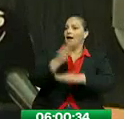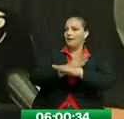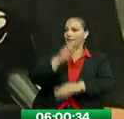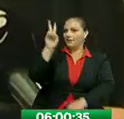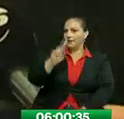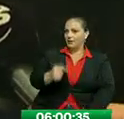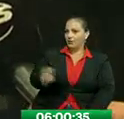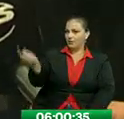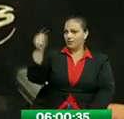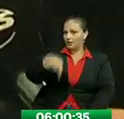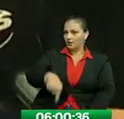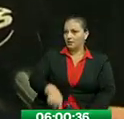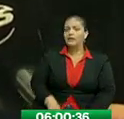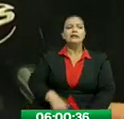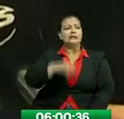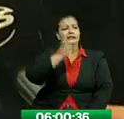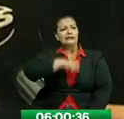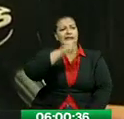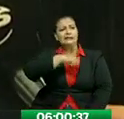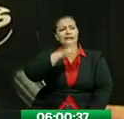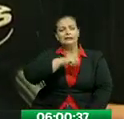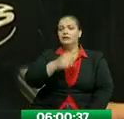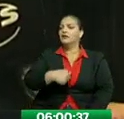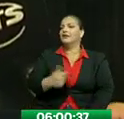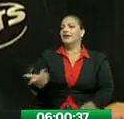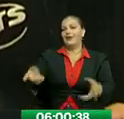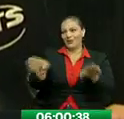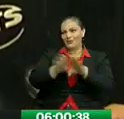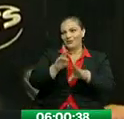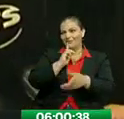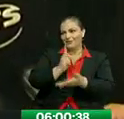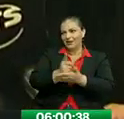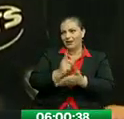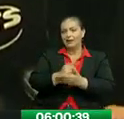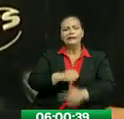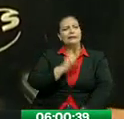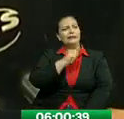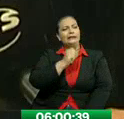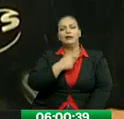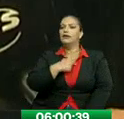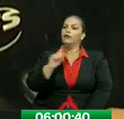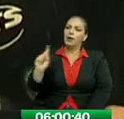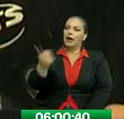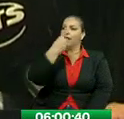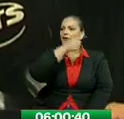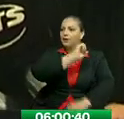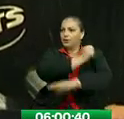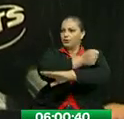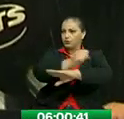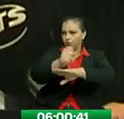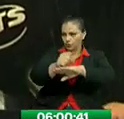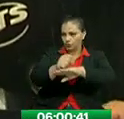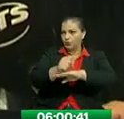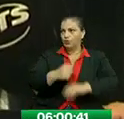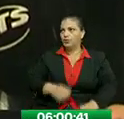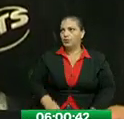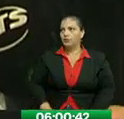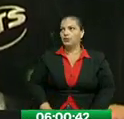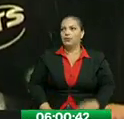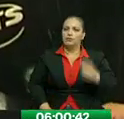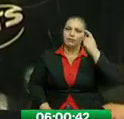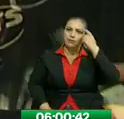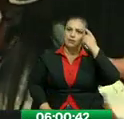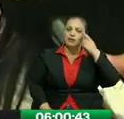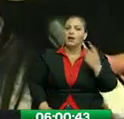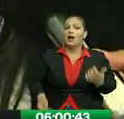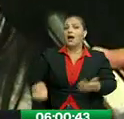no le pudieron atender, venga el día viernes, no es como el viernes feriado, jueves. Lo del viernes para el jueves también. Jueves y viernes para